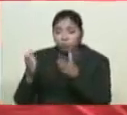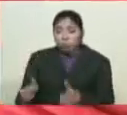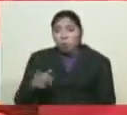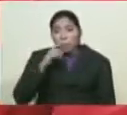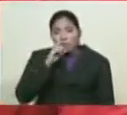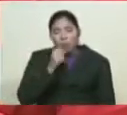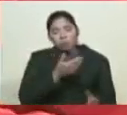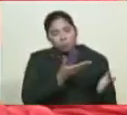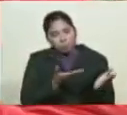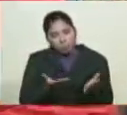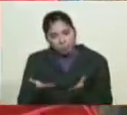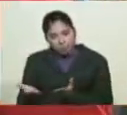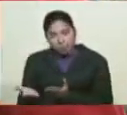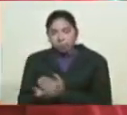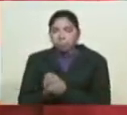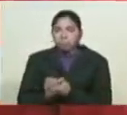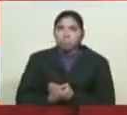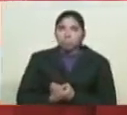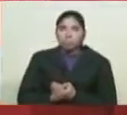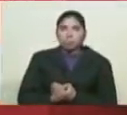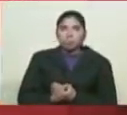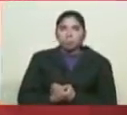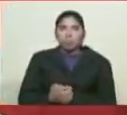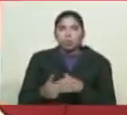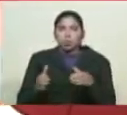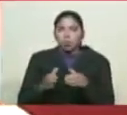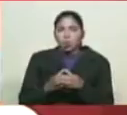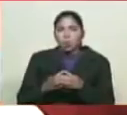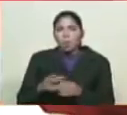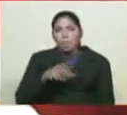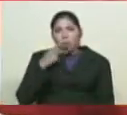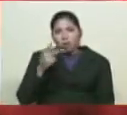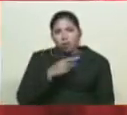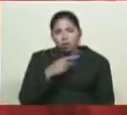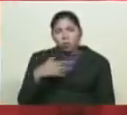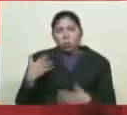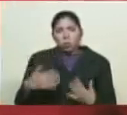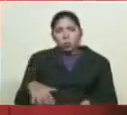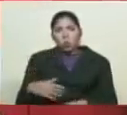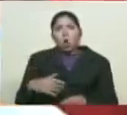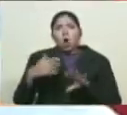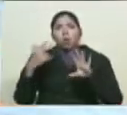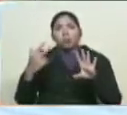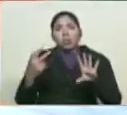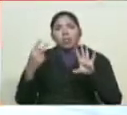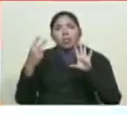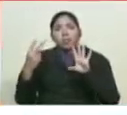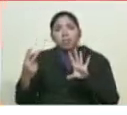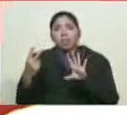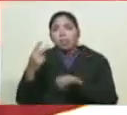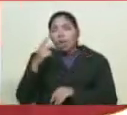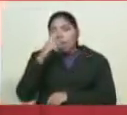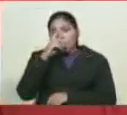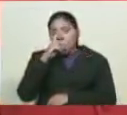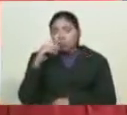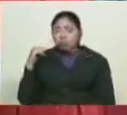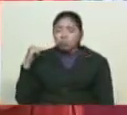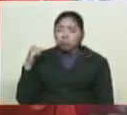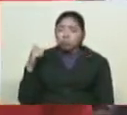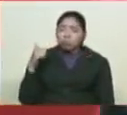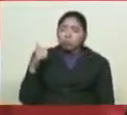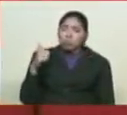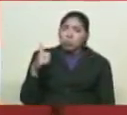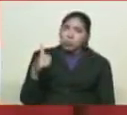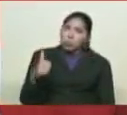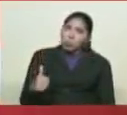Partido Comunista Unido de Venezuela, una organización política con más de 87 años de creación en nuestro país, si se